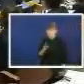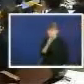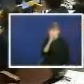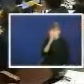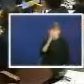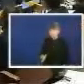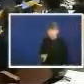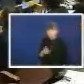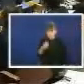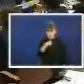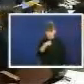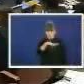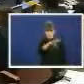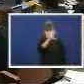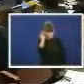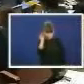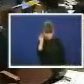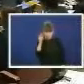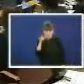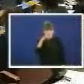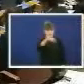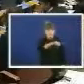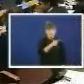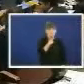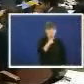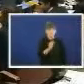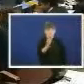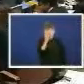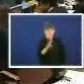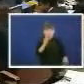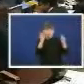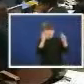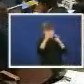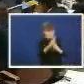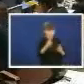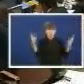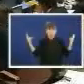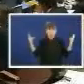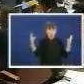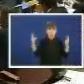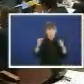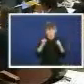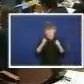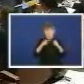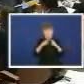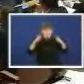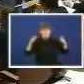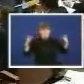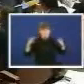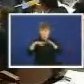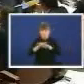porque entendo que non lle guste ver que a educación pública medra en recursos e